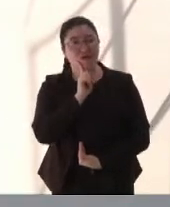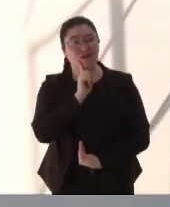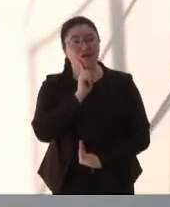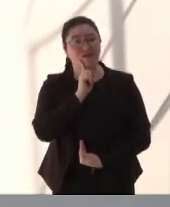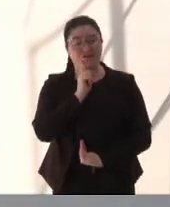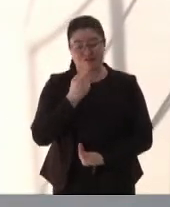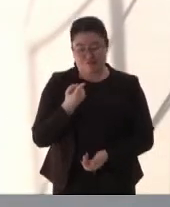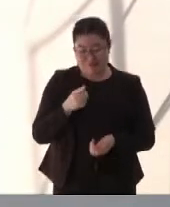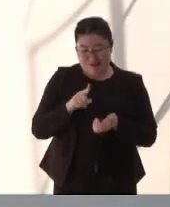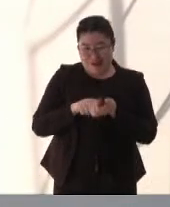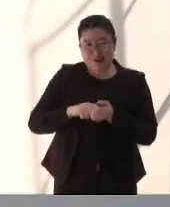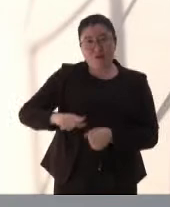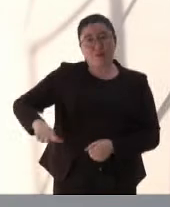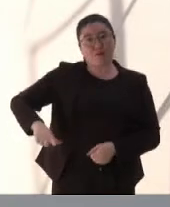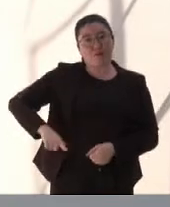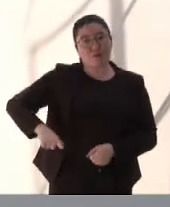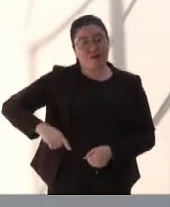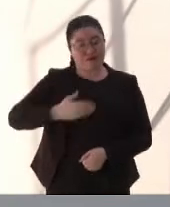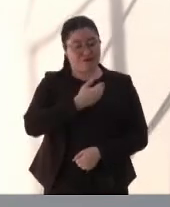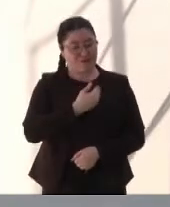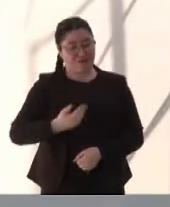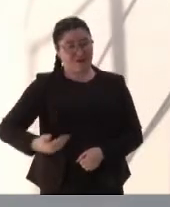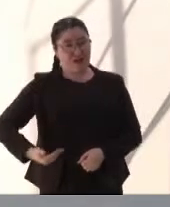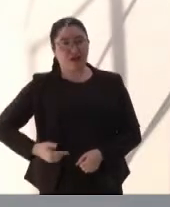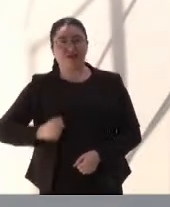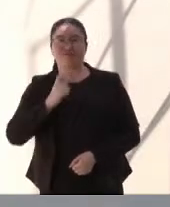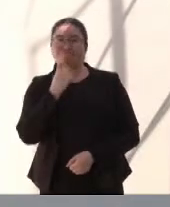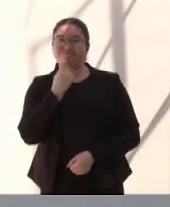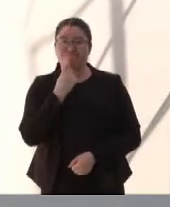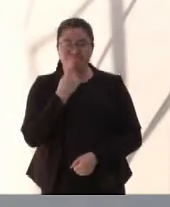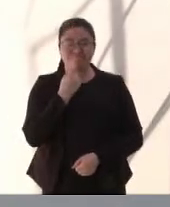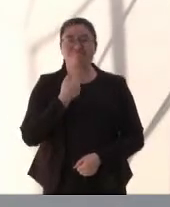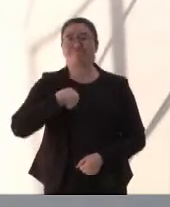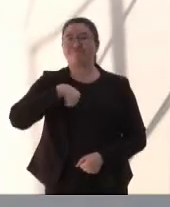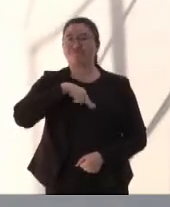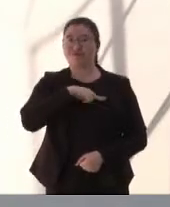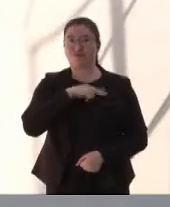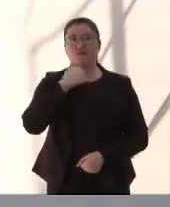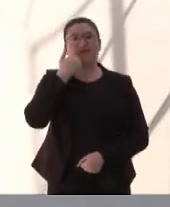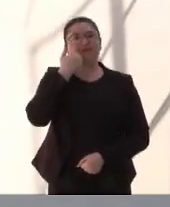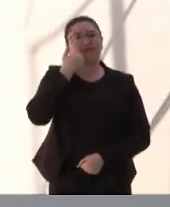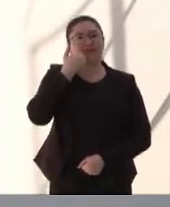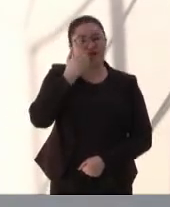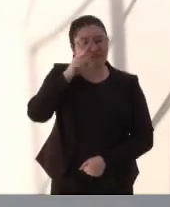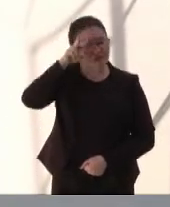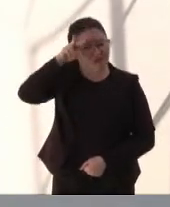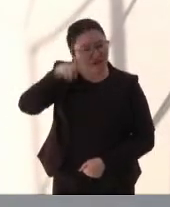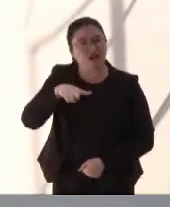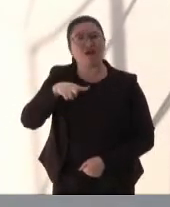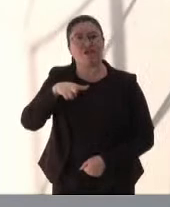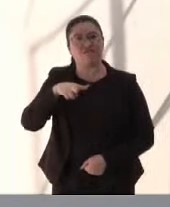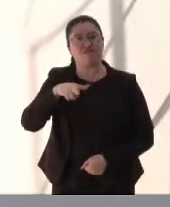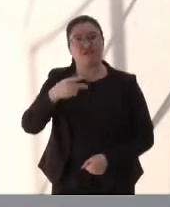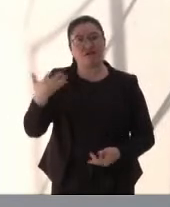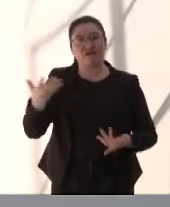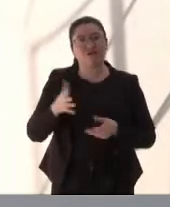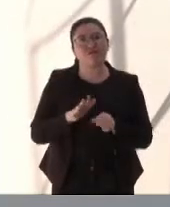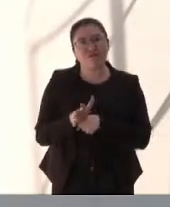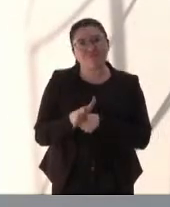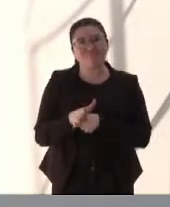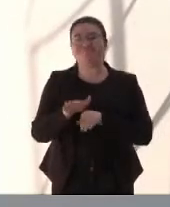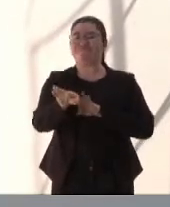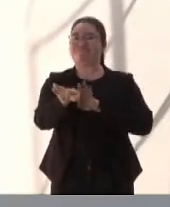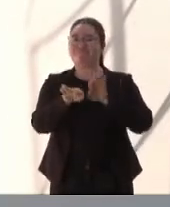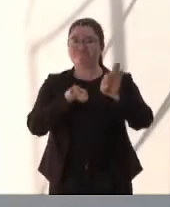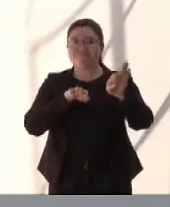el gobierno del presidente López Obrador, tenemos el compromiso y la convicción personal de trabajar